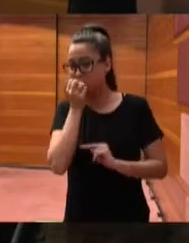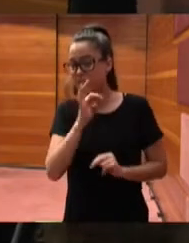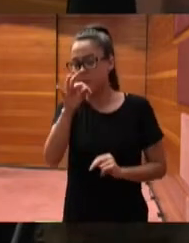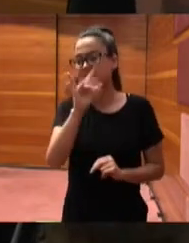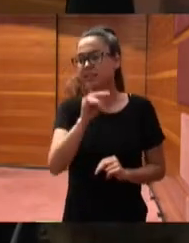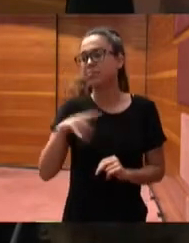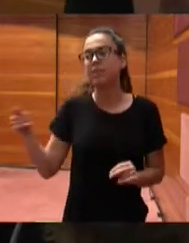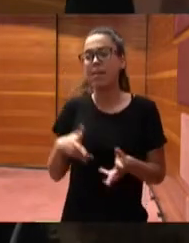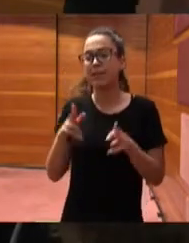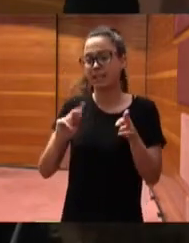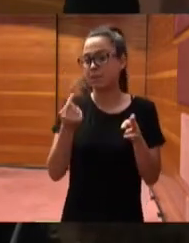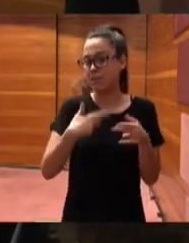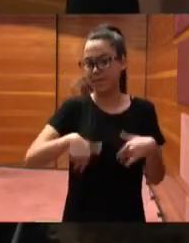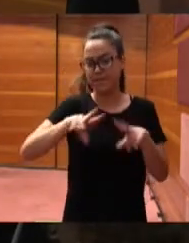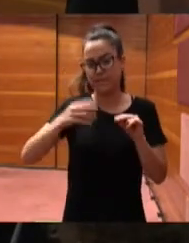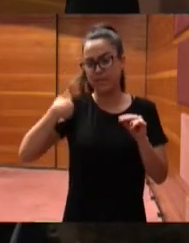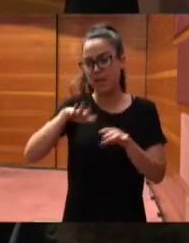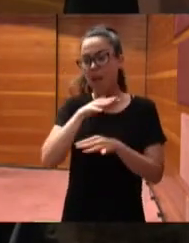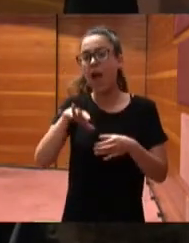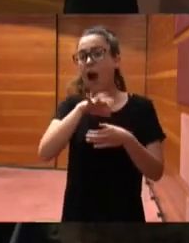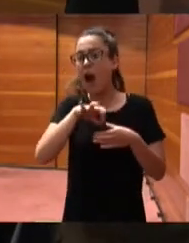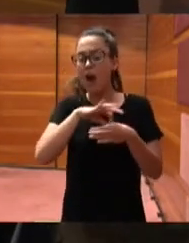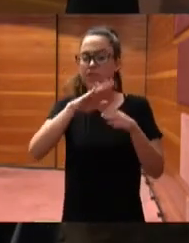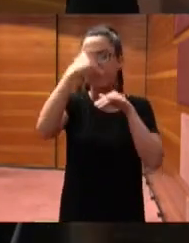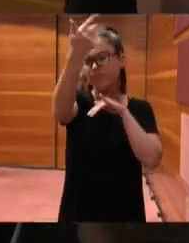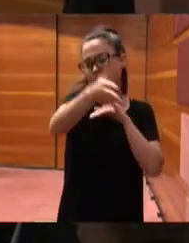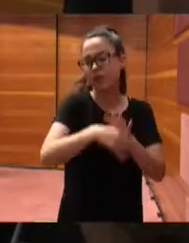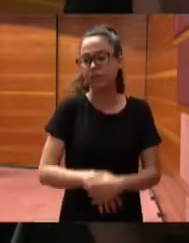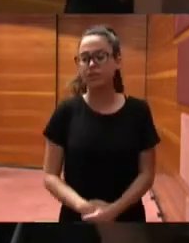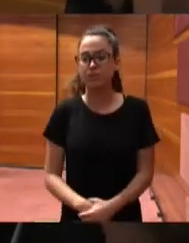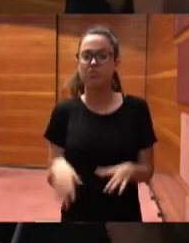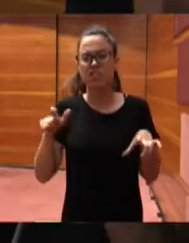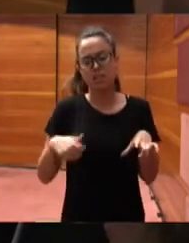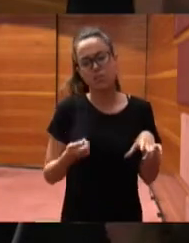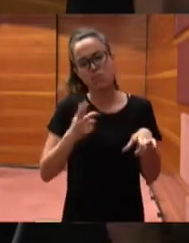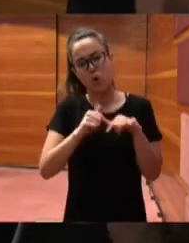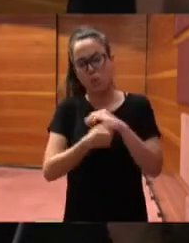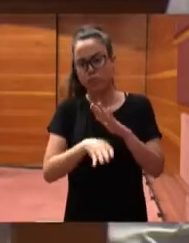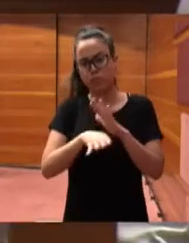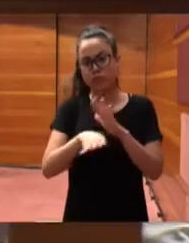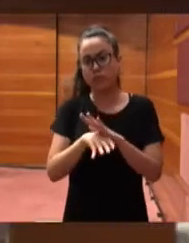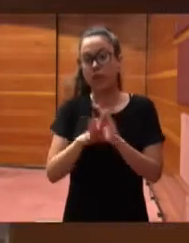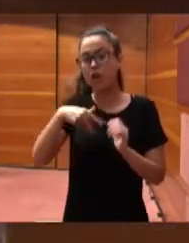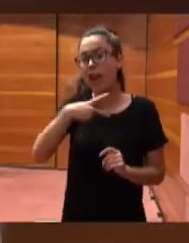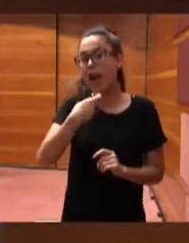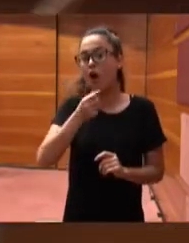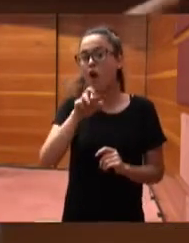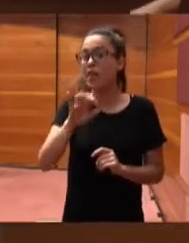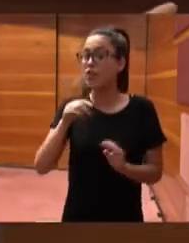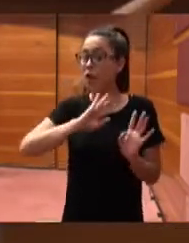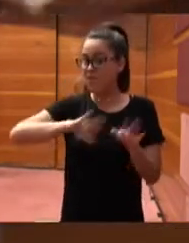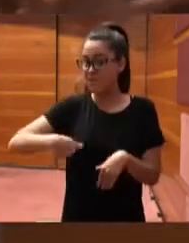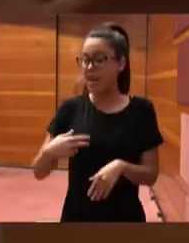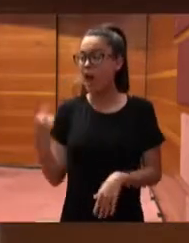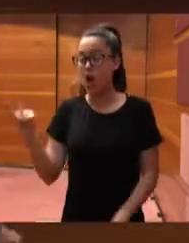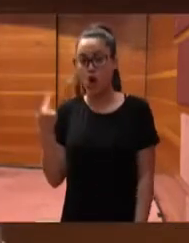Para cerrar ya esta parte, vamos a salir a tomar un café, descansamos un poquito, continuamos después con Nagore y al final, tanto Nagore